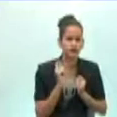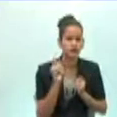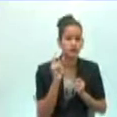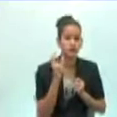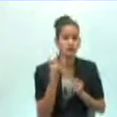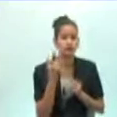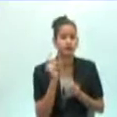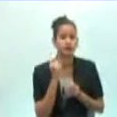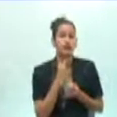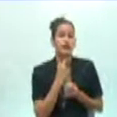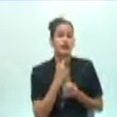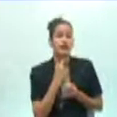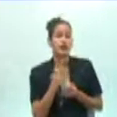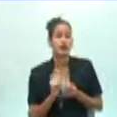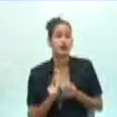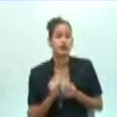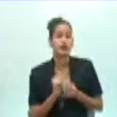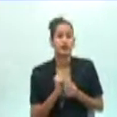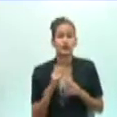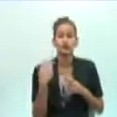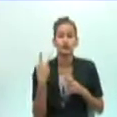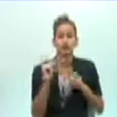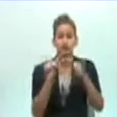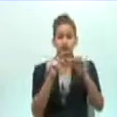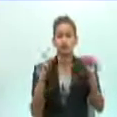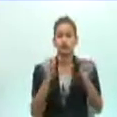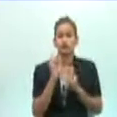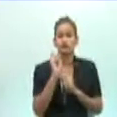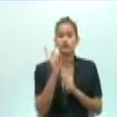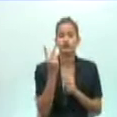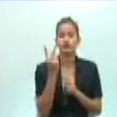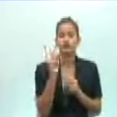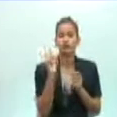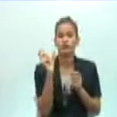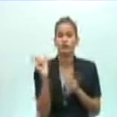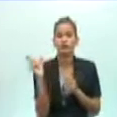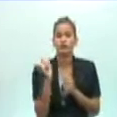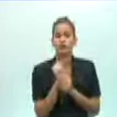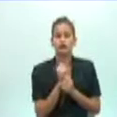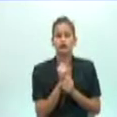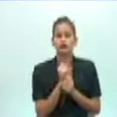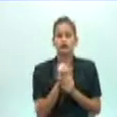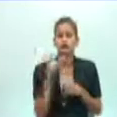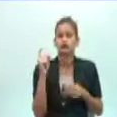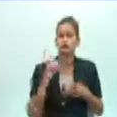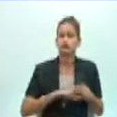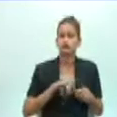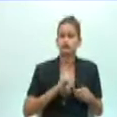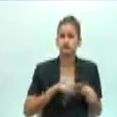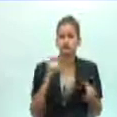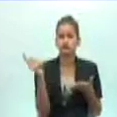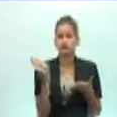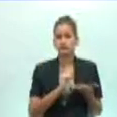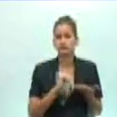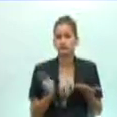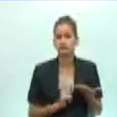ejemplo estamos en presencia de dos palabras. Adelante, breve tiempo para que tomen